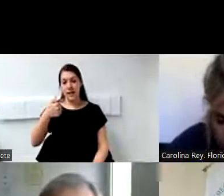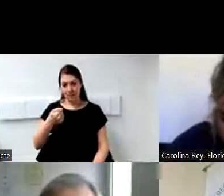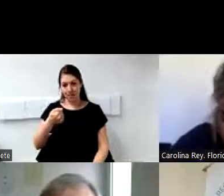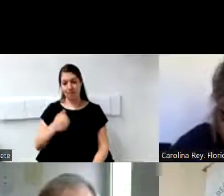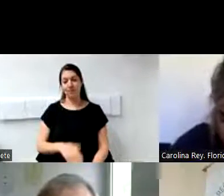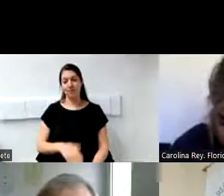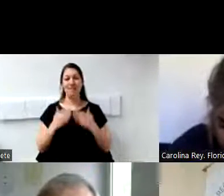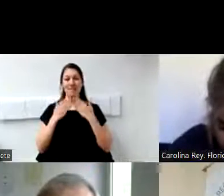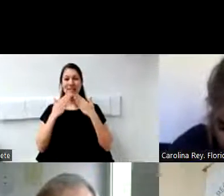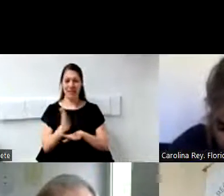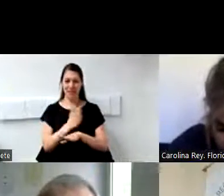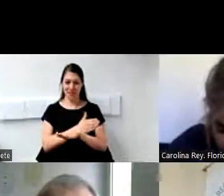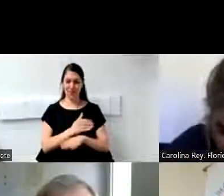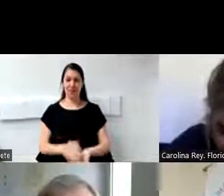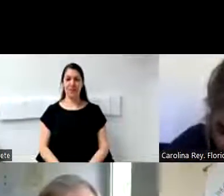gracias.